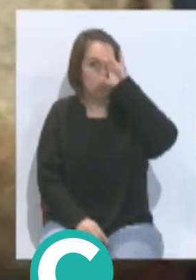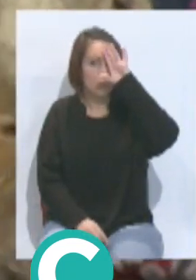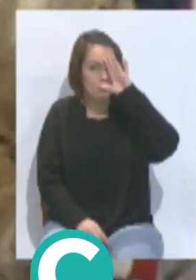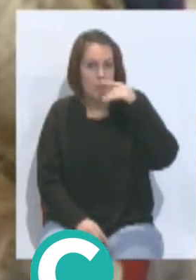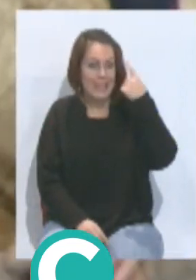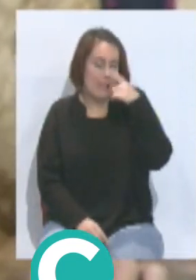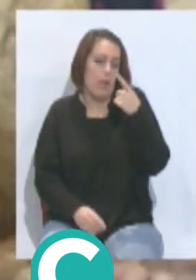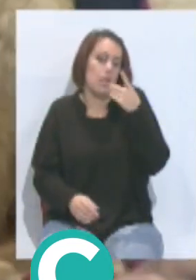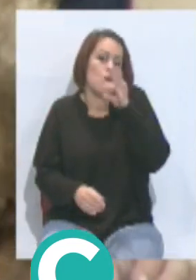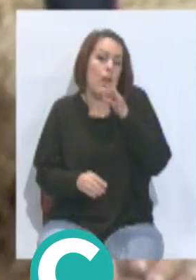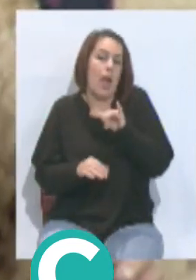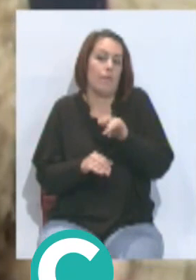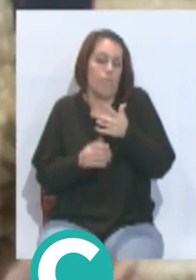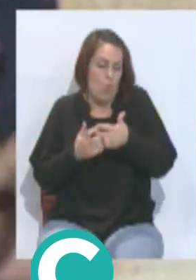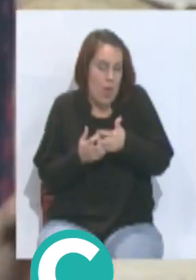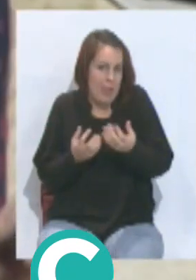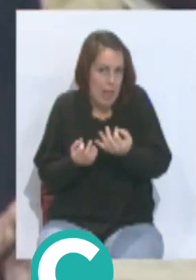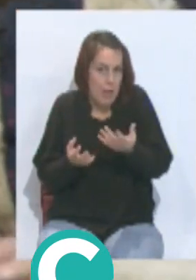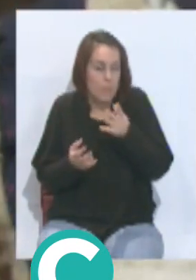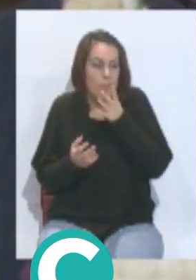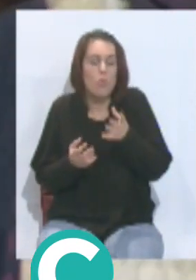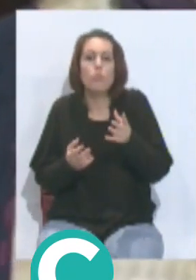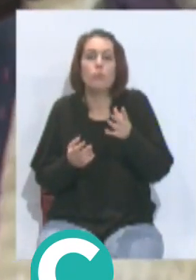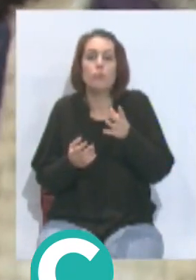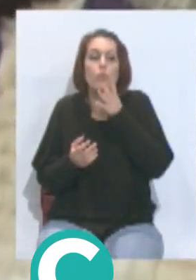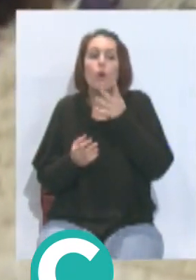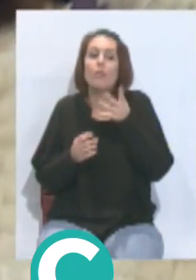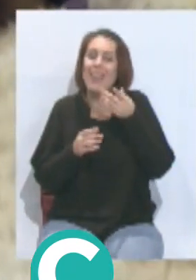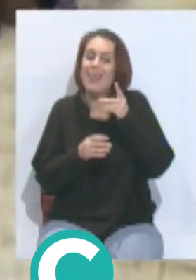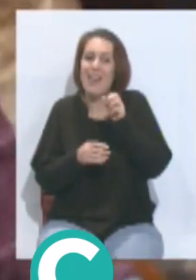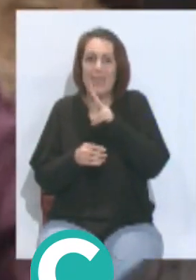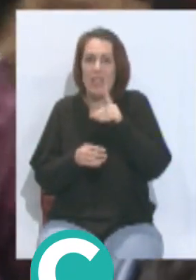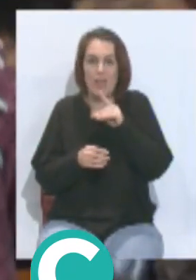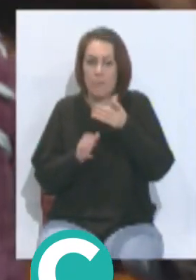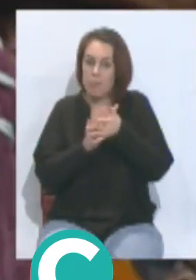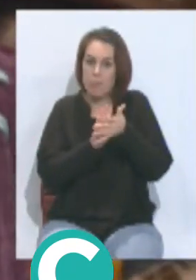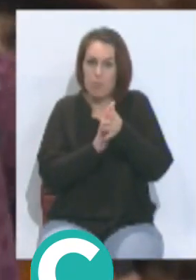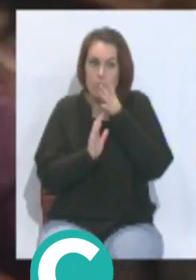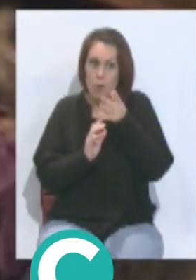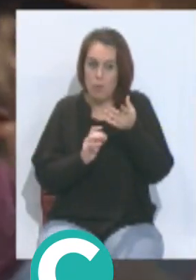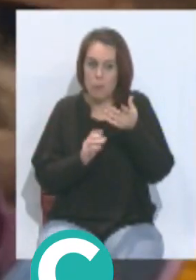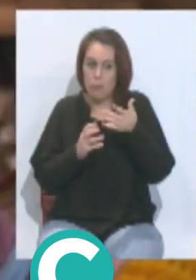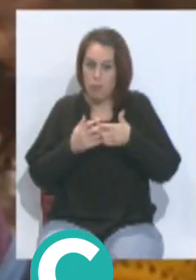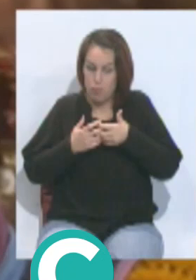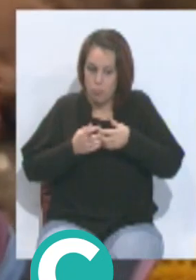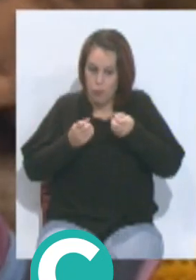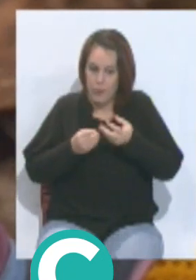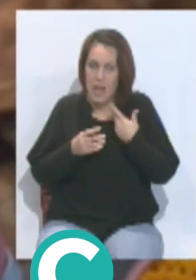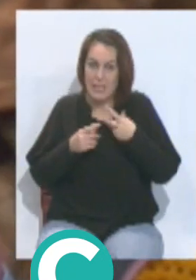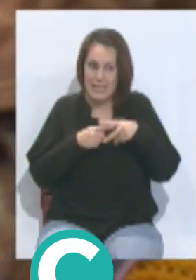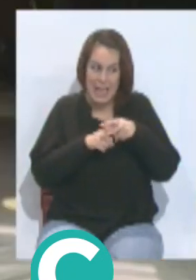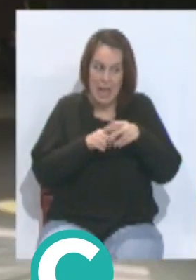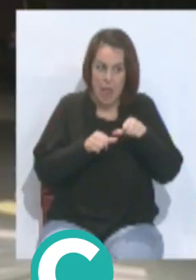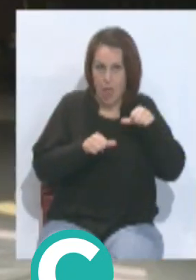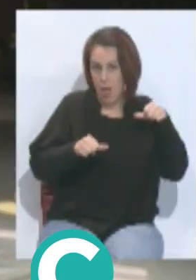que en teoría debía funcionar, pero bueno, ya sobre todo por como ha explicado David, por lo bien que habían funcionado otros talleres.